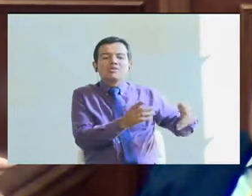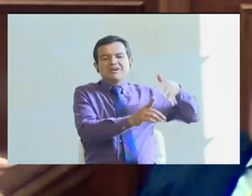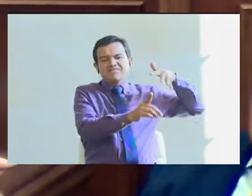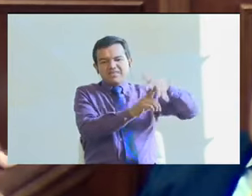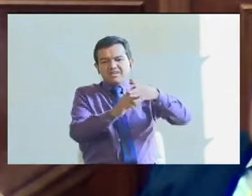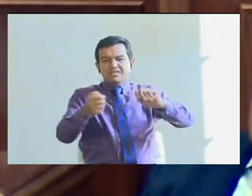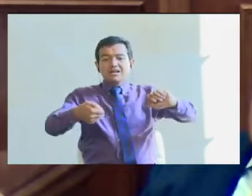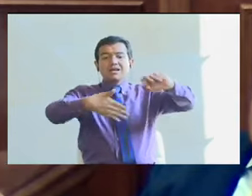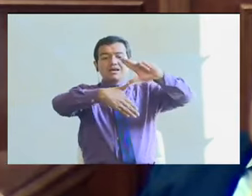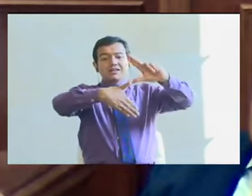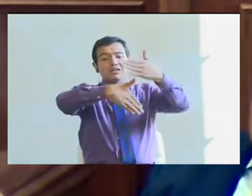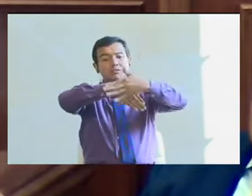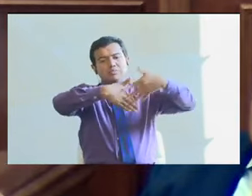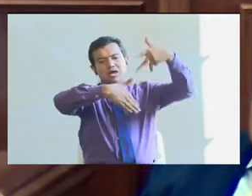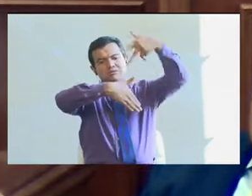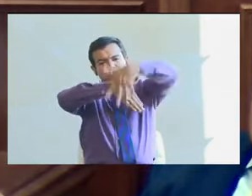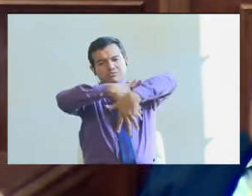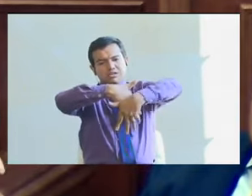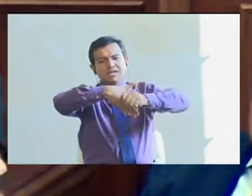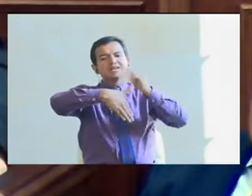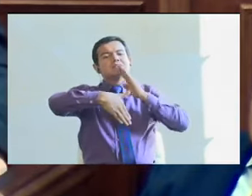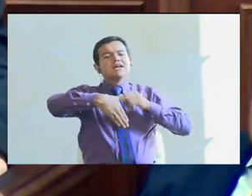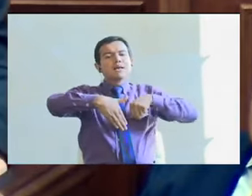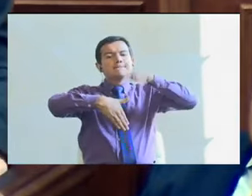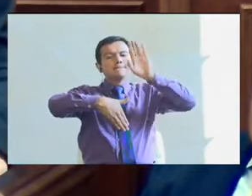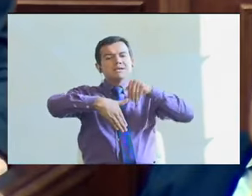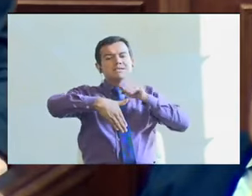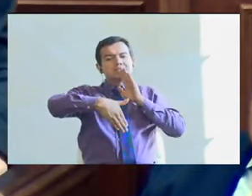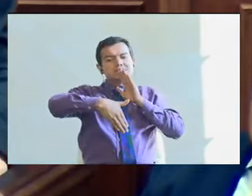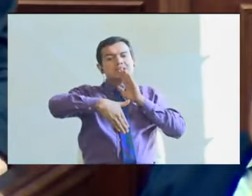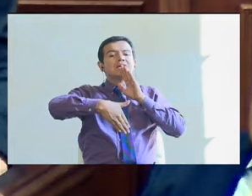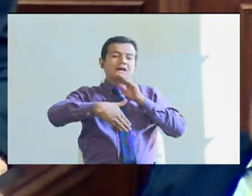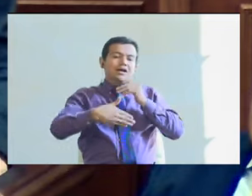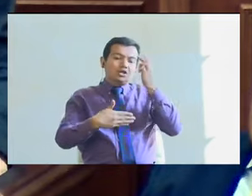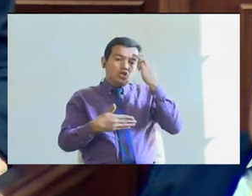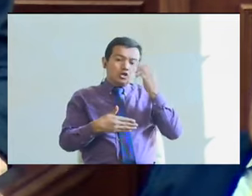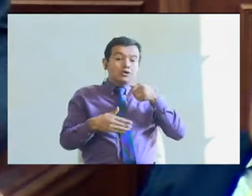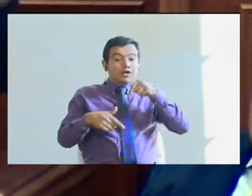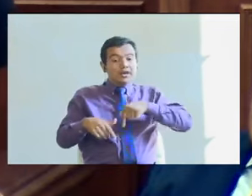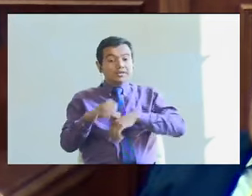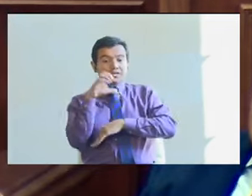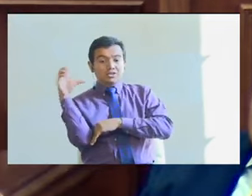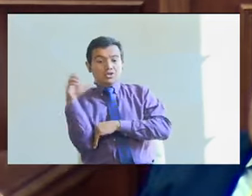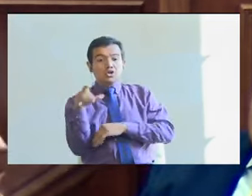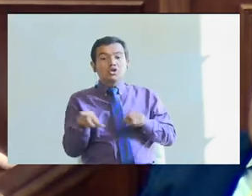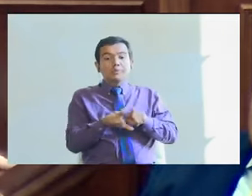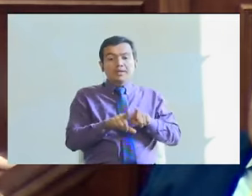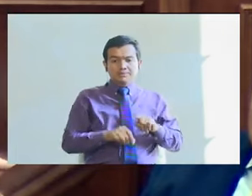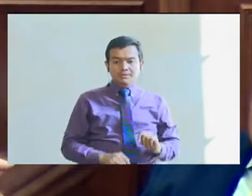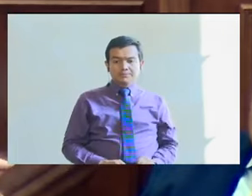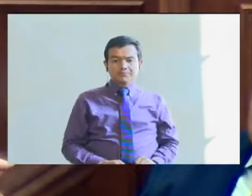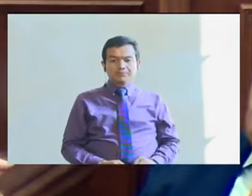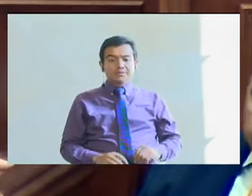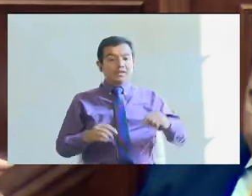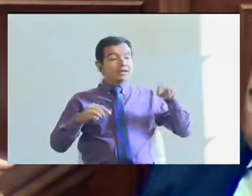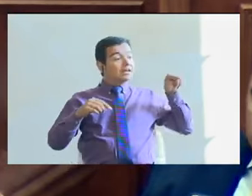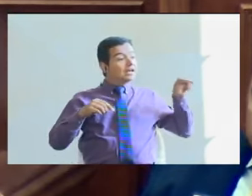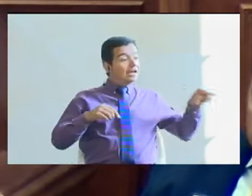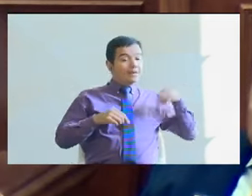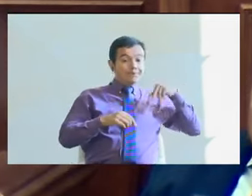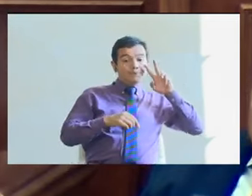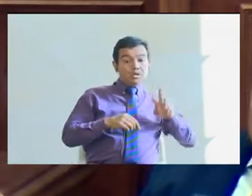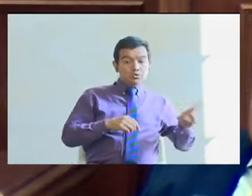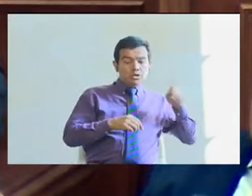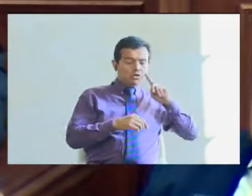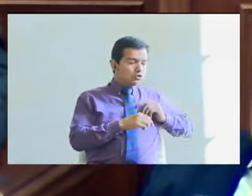latinoamericanos y entre ellos los más afectados sería el hermano pueblo de Colombia si en Venezuela rescatamos la democracia